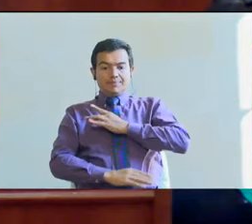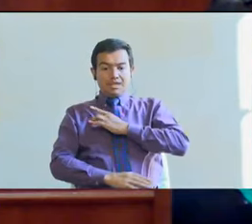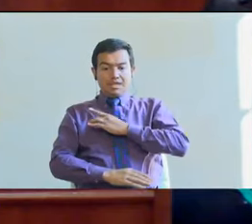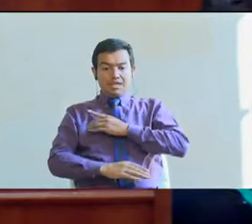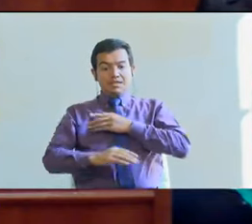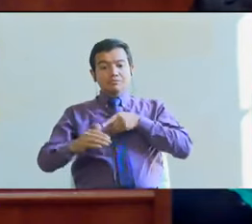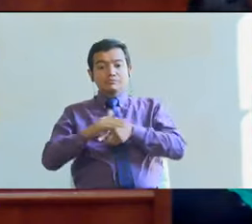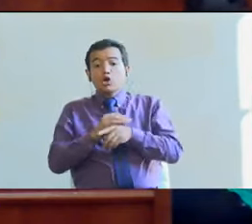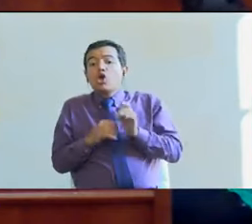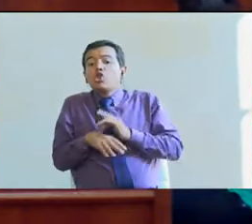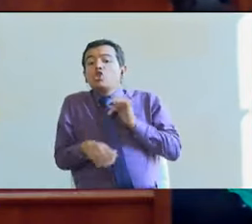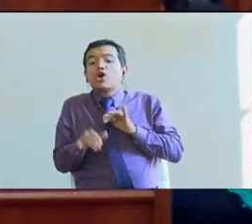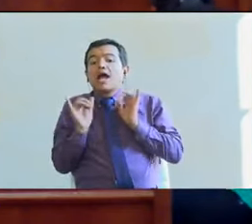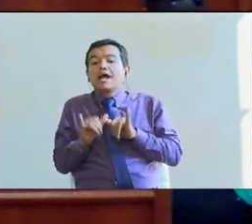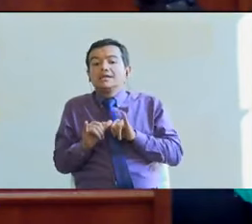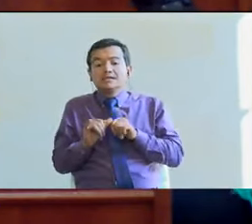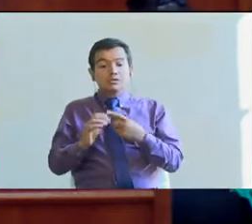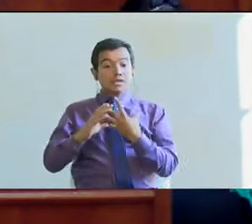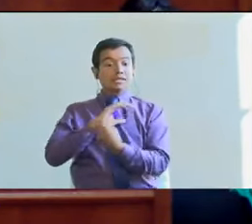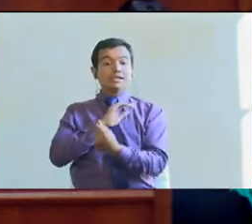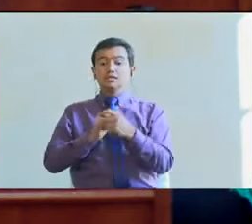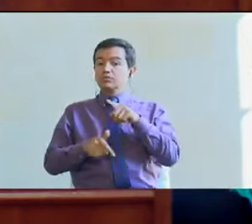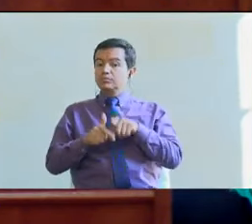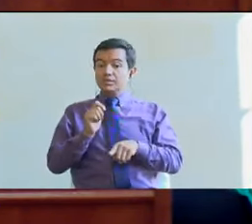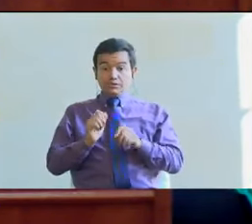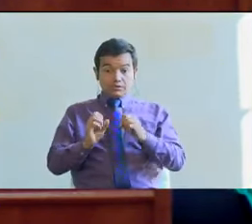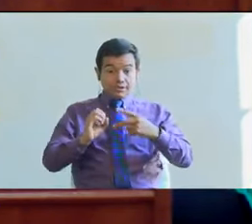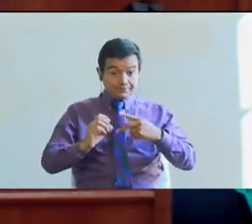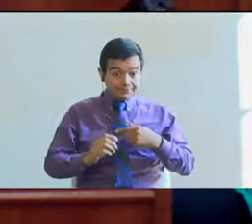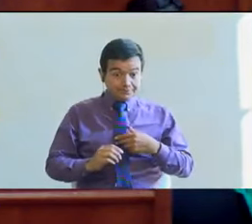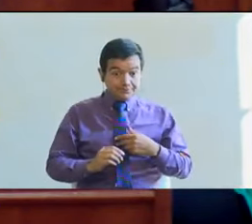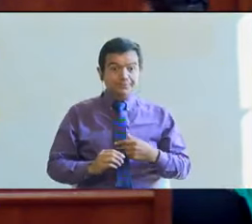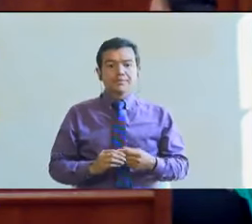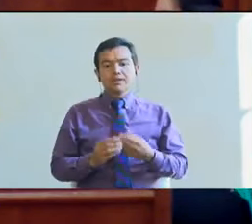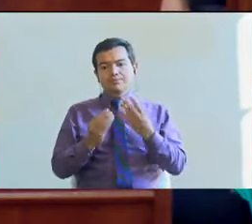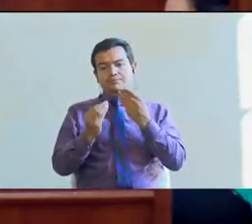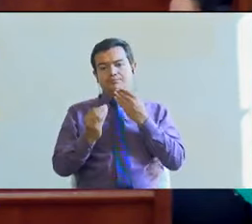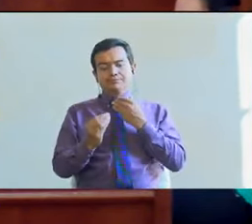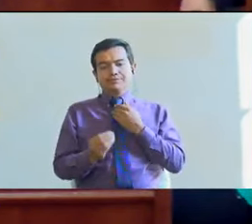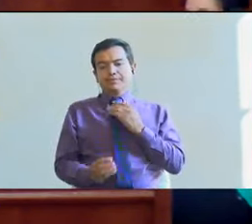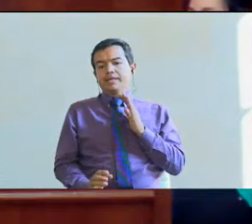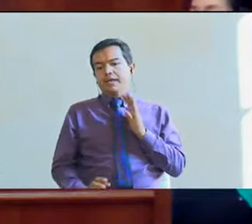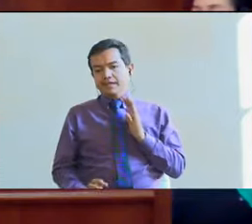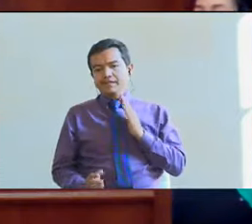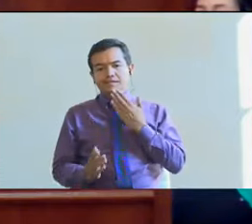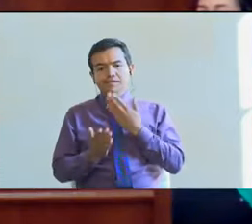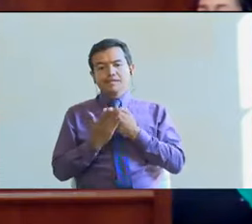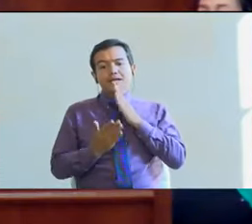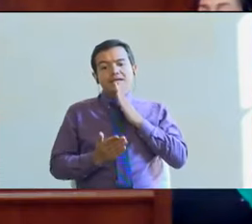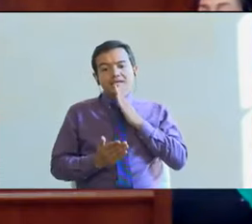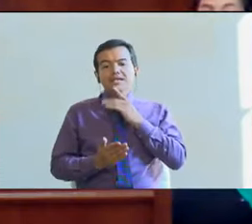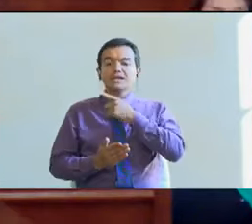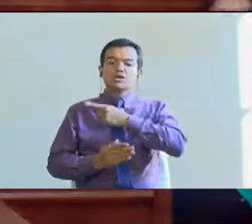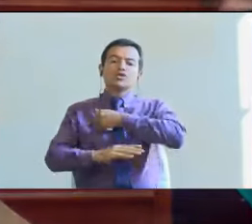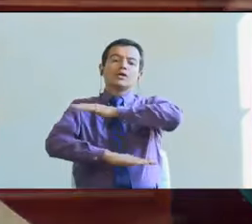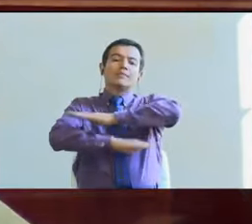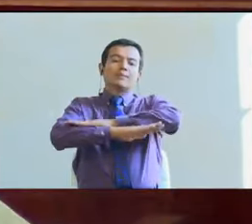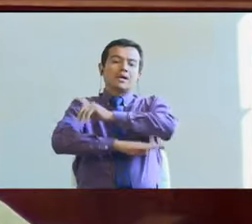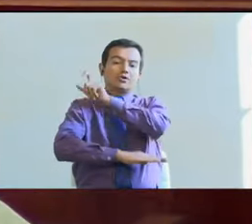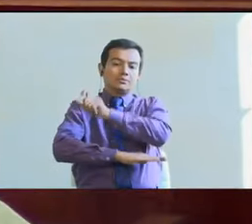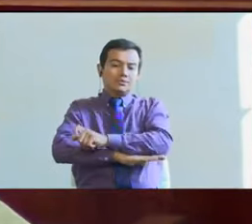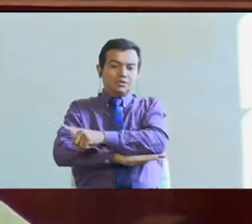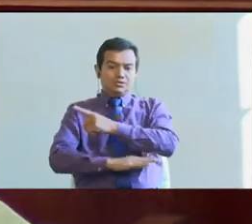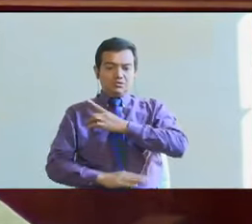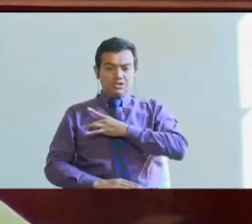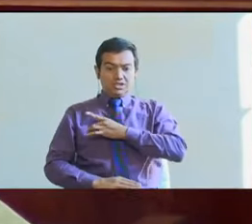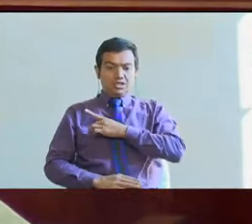contra su voluntad no puede salir okay Gracias realmente al el embajador chileno está recluido